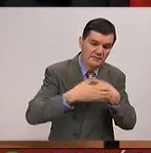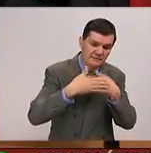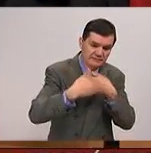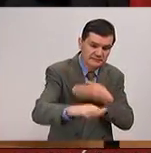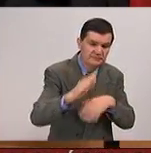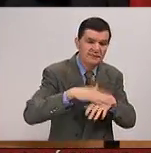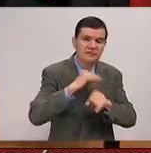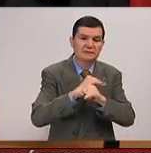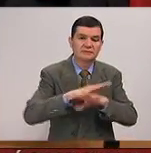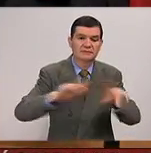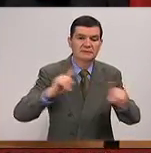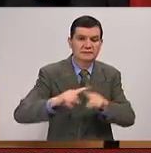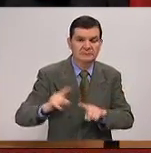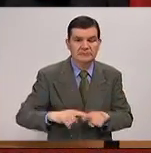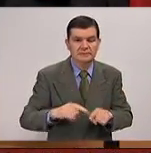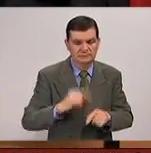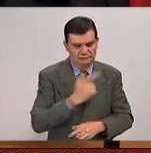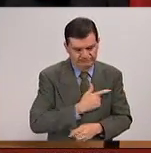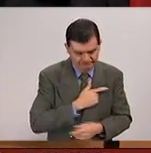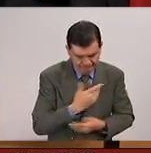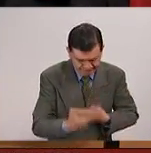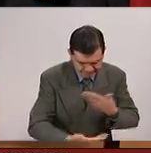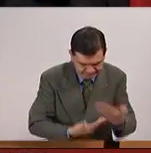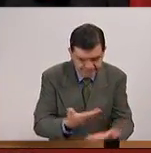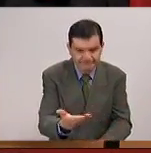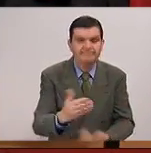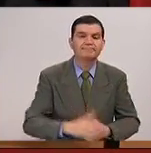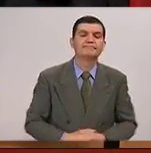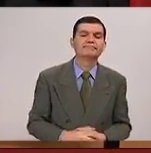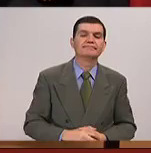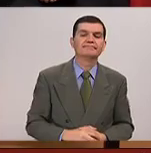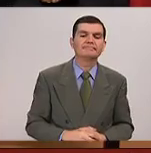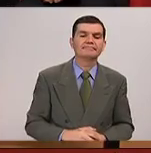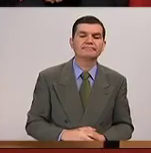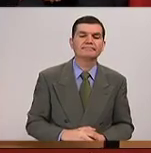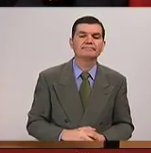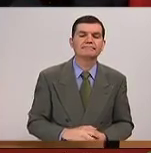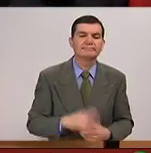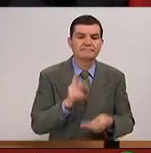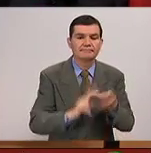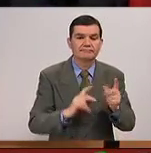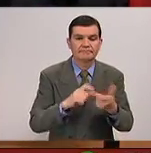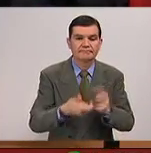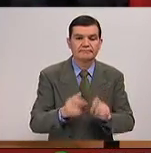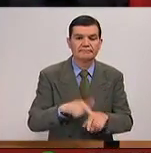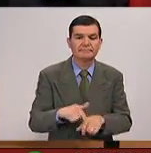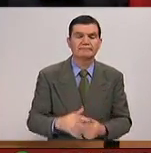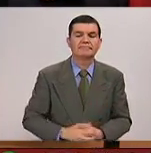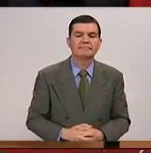con más información tan interesante. Encantada de la vida. Muchas gracias a ustedes. Gracias, doctora Poret. Vamos a una pausa, regresamos. Esto es México al Día.